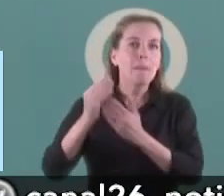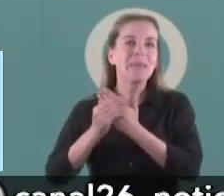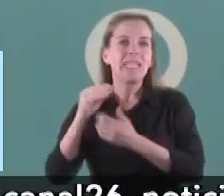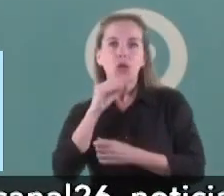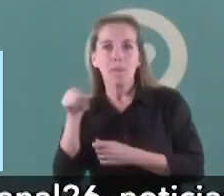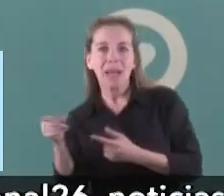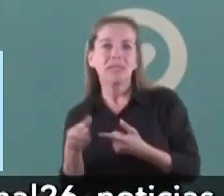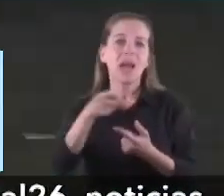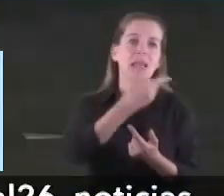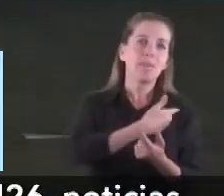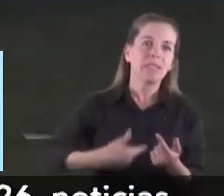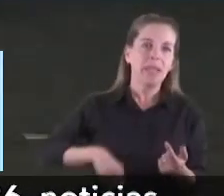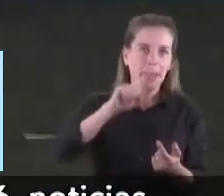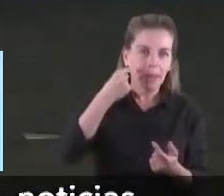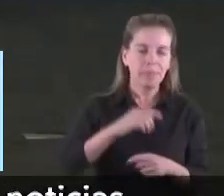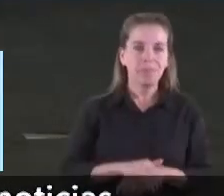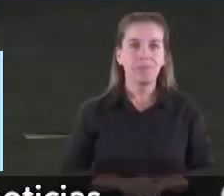el presidente de la nación